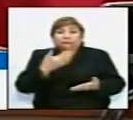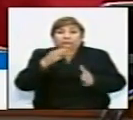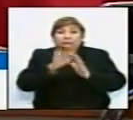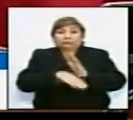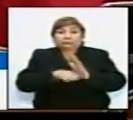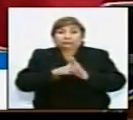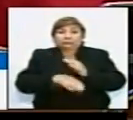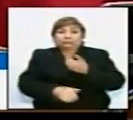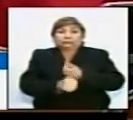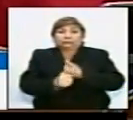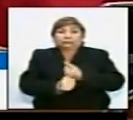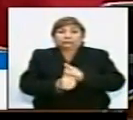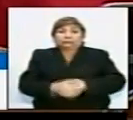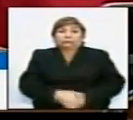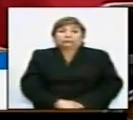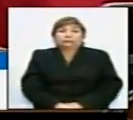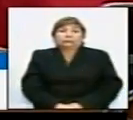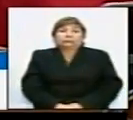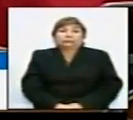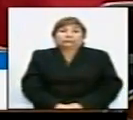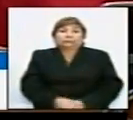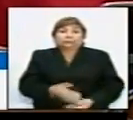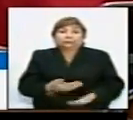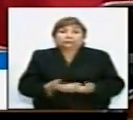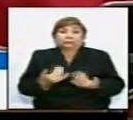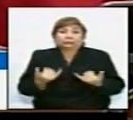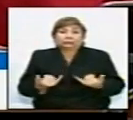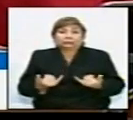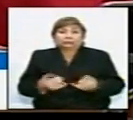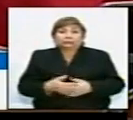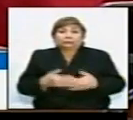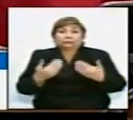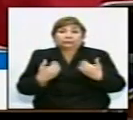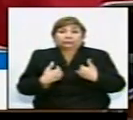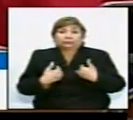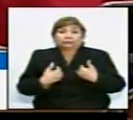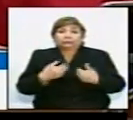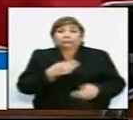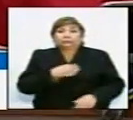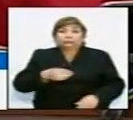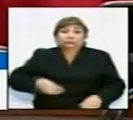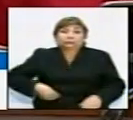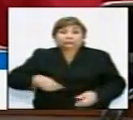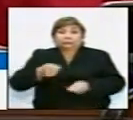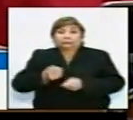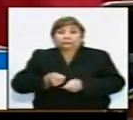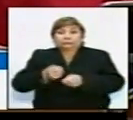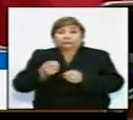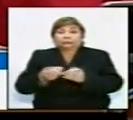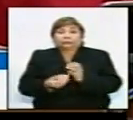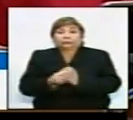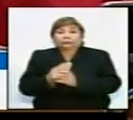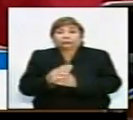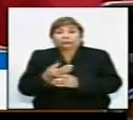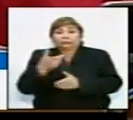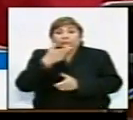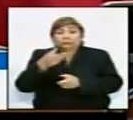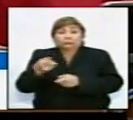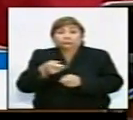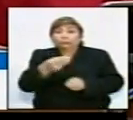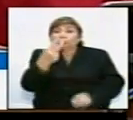bajo riego. Siguiente. Hoy día tenemos un Ministerio de Agricultura y Riego y tiene